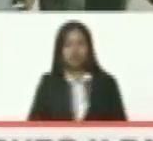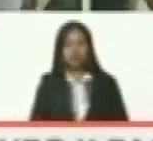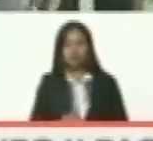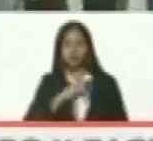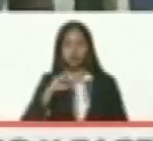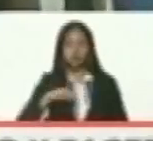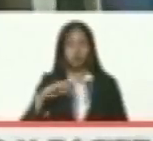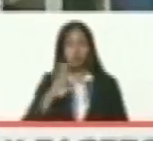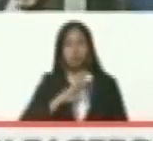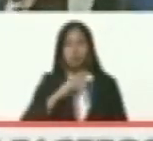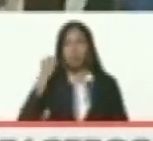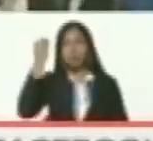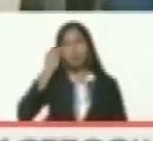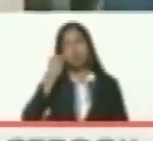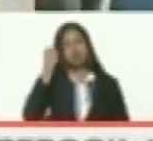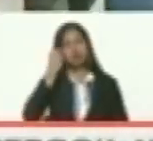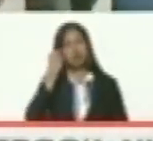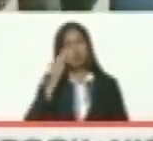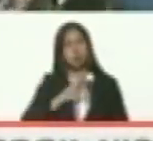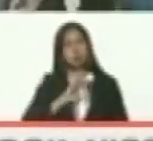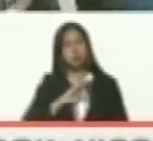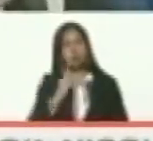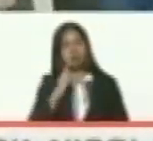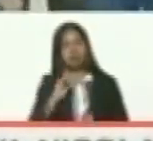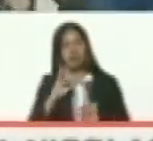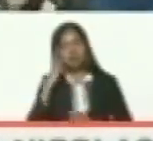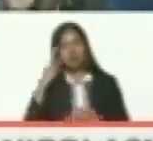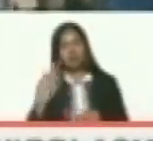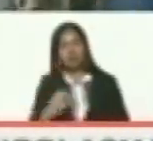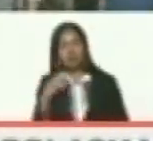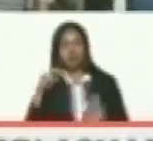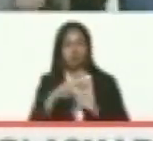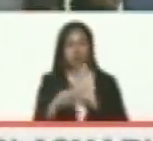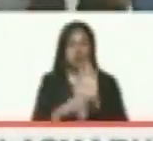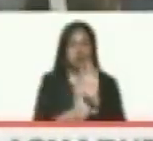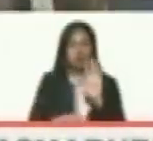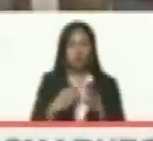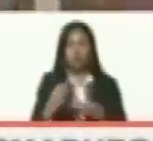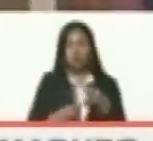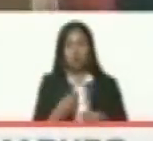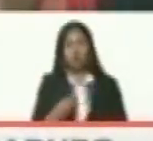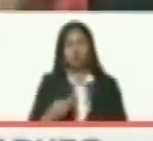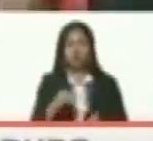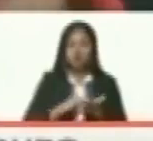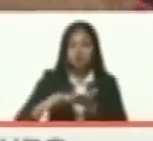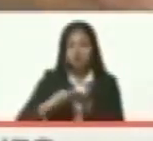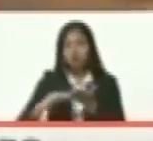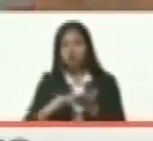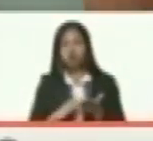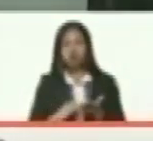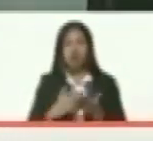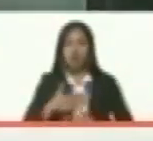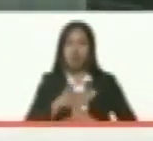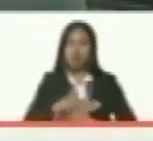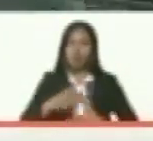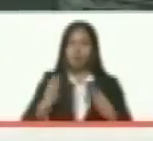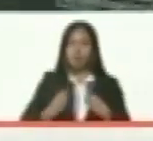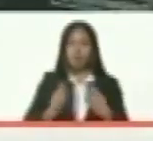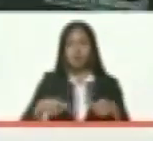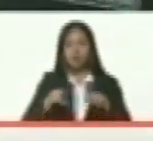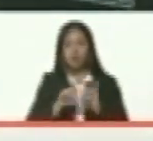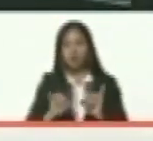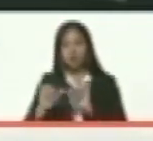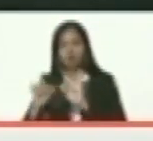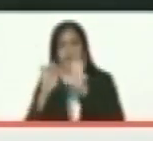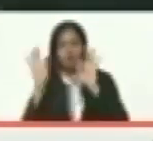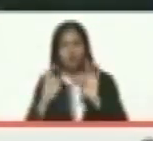nosotros pensamos es precisamente lo que usted nos ordenó: cómo mejorar la calidad de vida